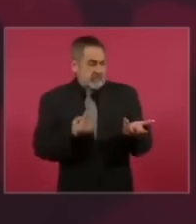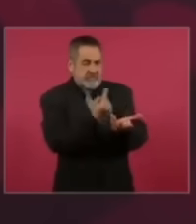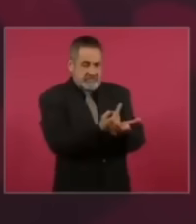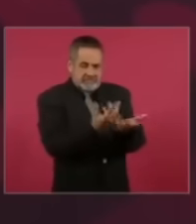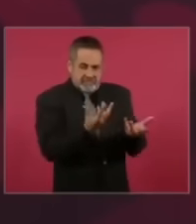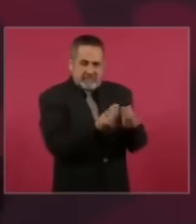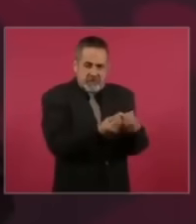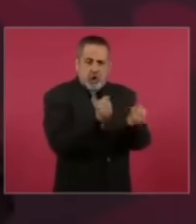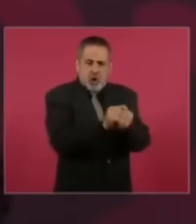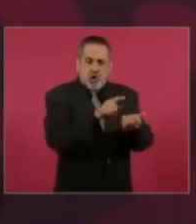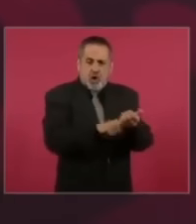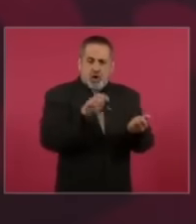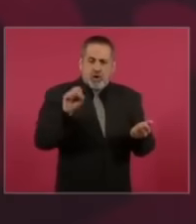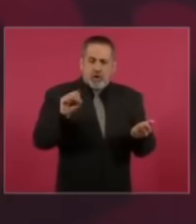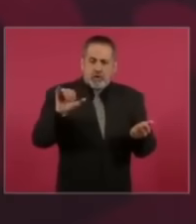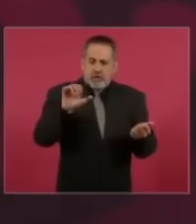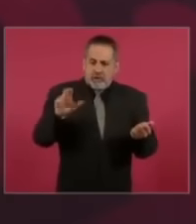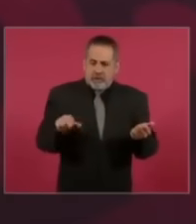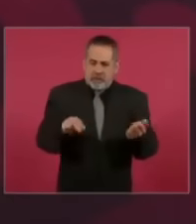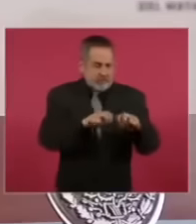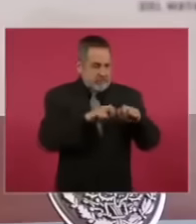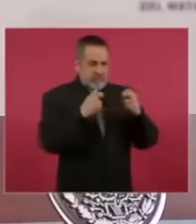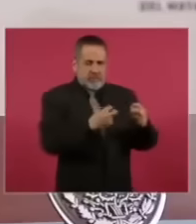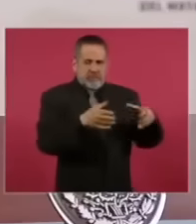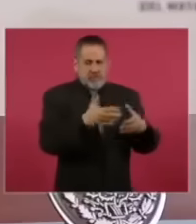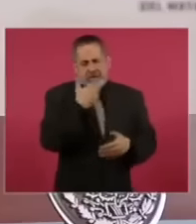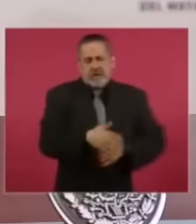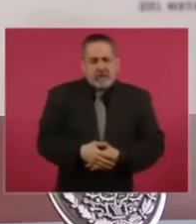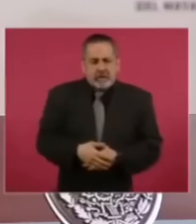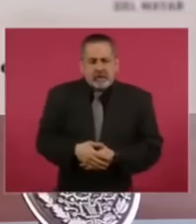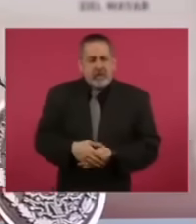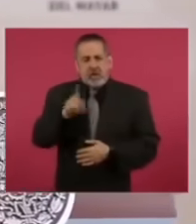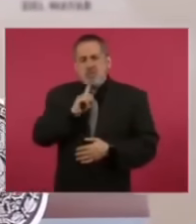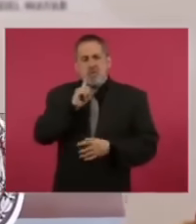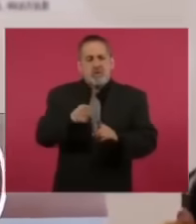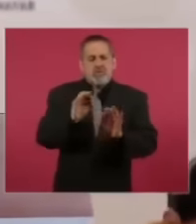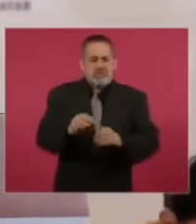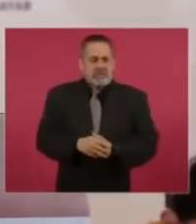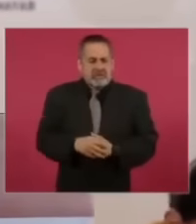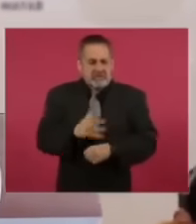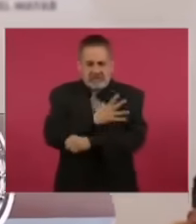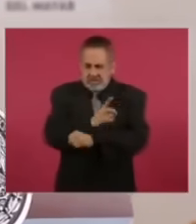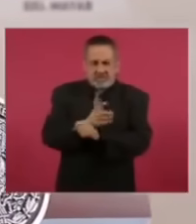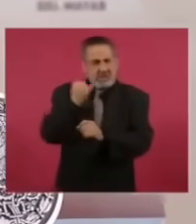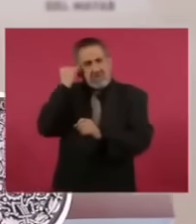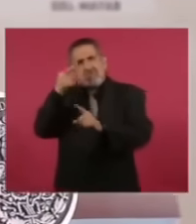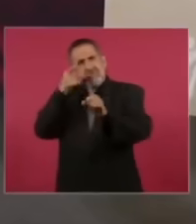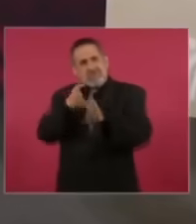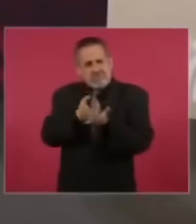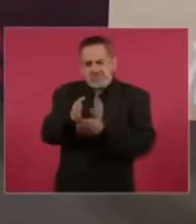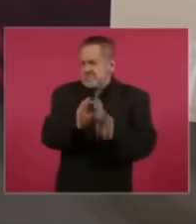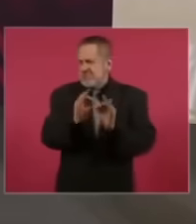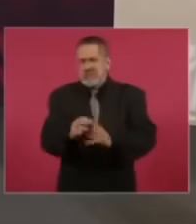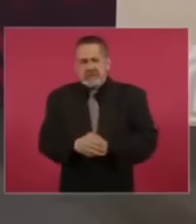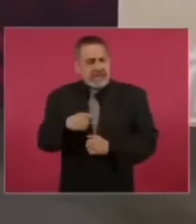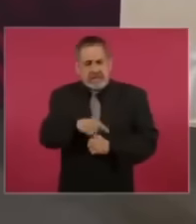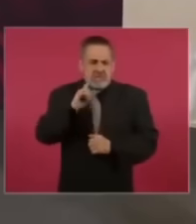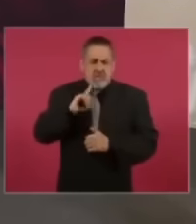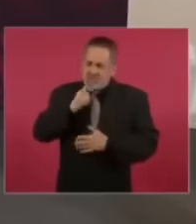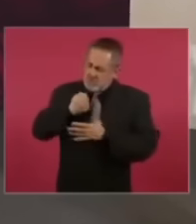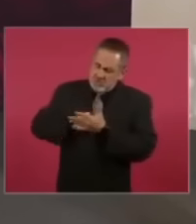a la Suprema Corte. Pues es una mujer con principios, con ideales de